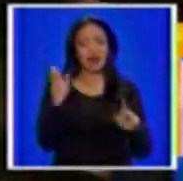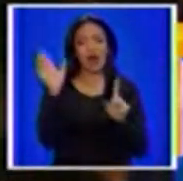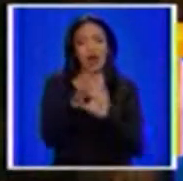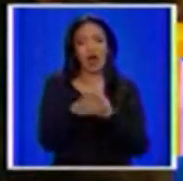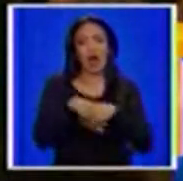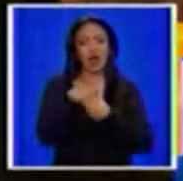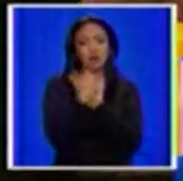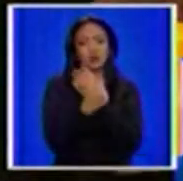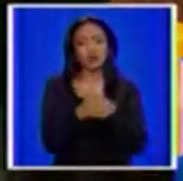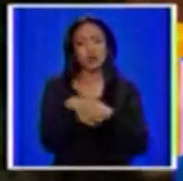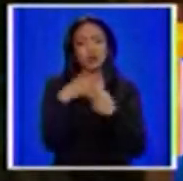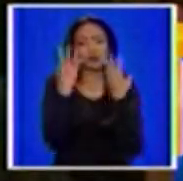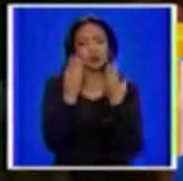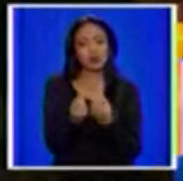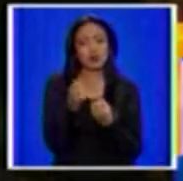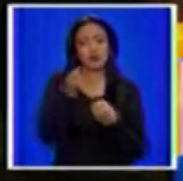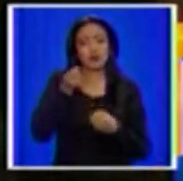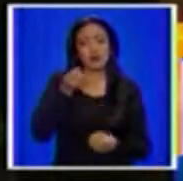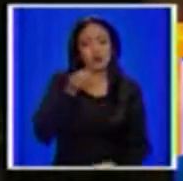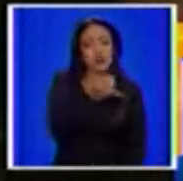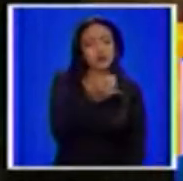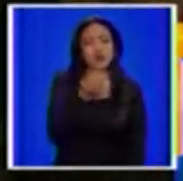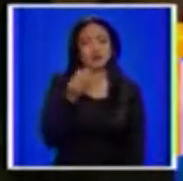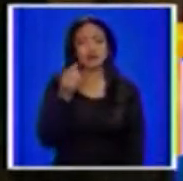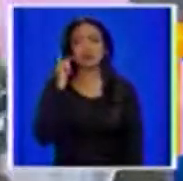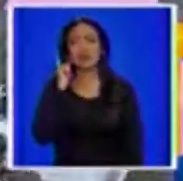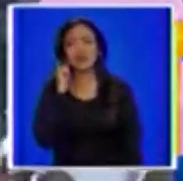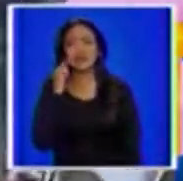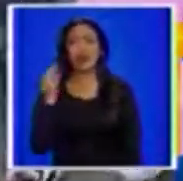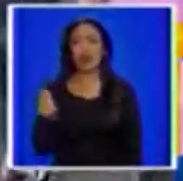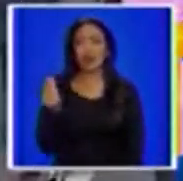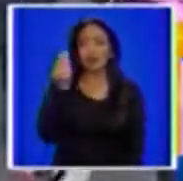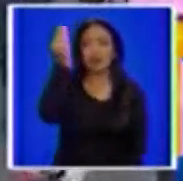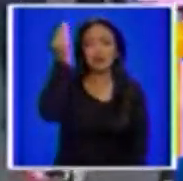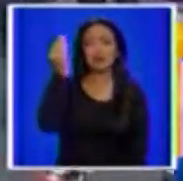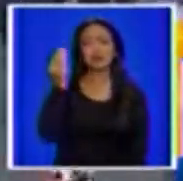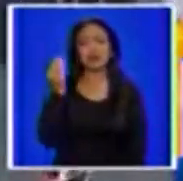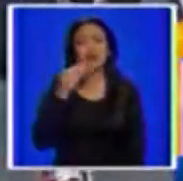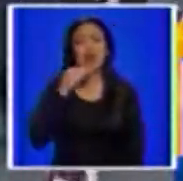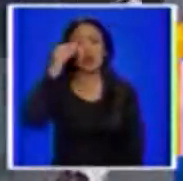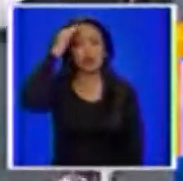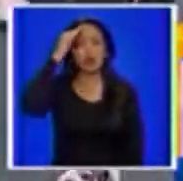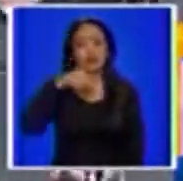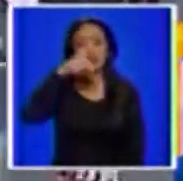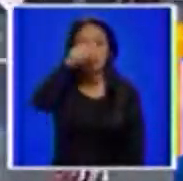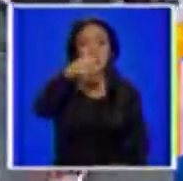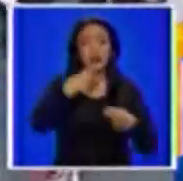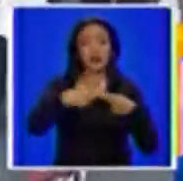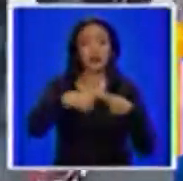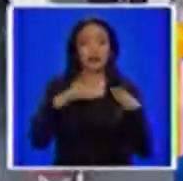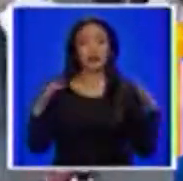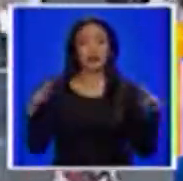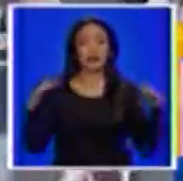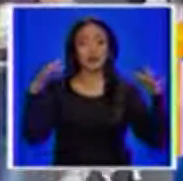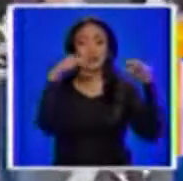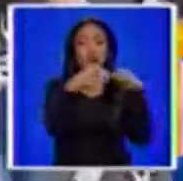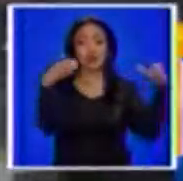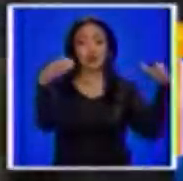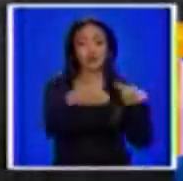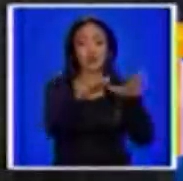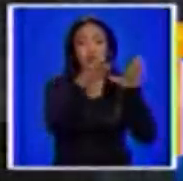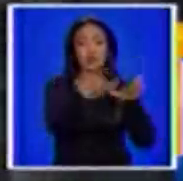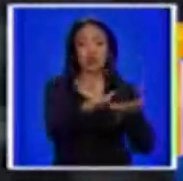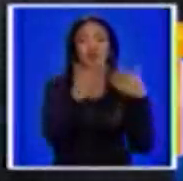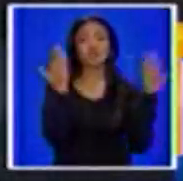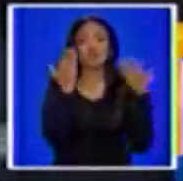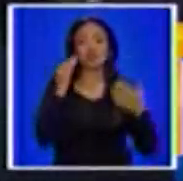que afecta a diario a niñas, adolescentes y adultas. En Quito, los manifestantes se concentraron en la tribuna de los Shiris